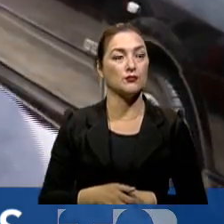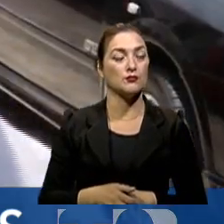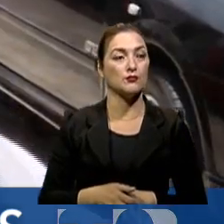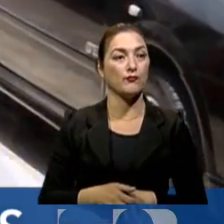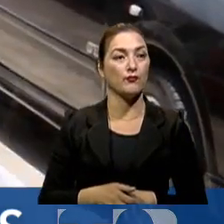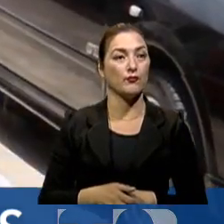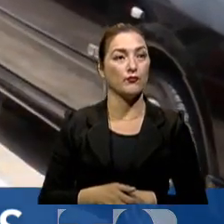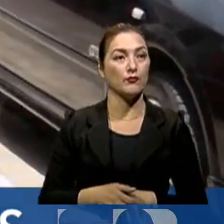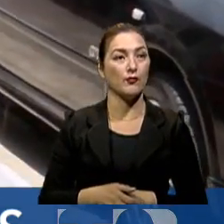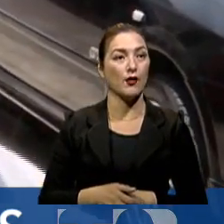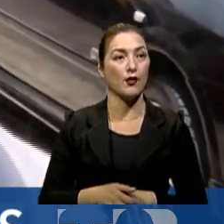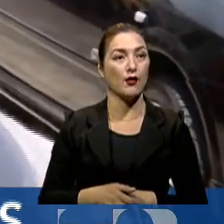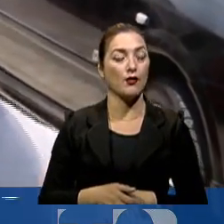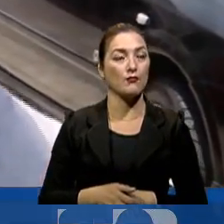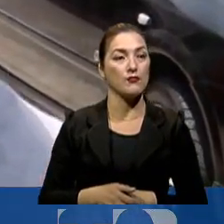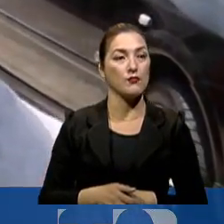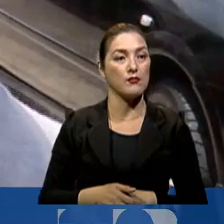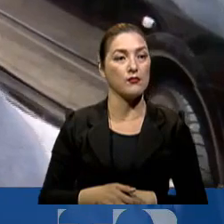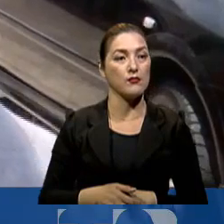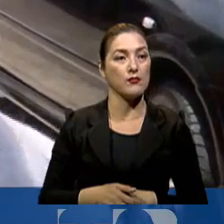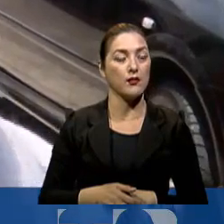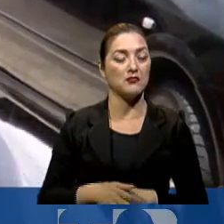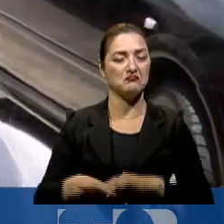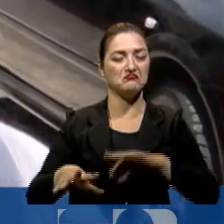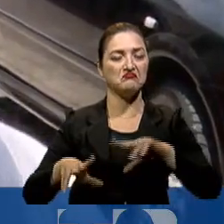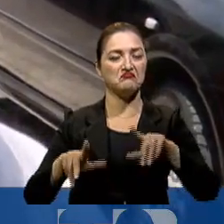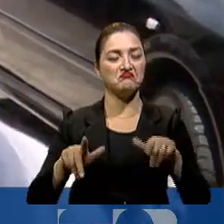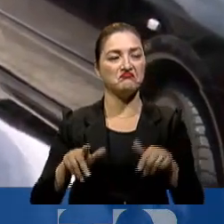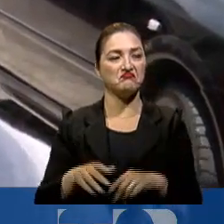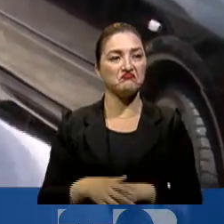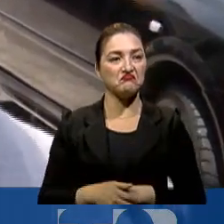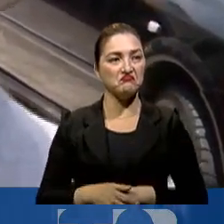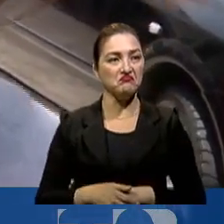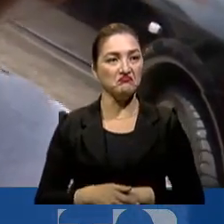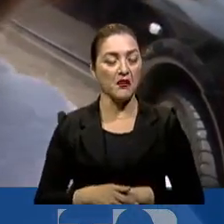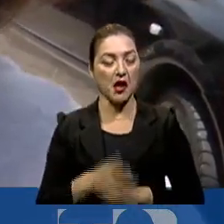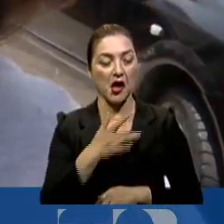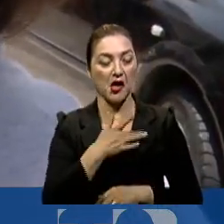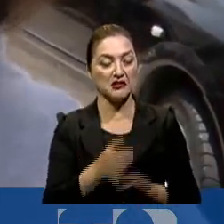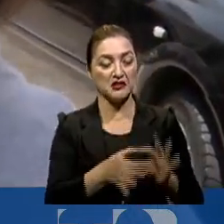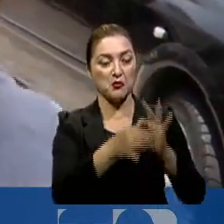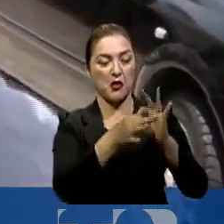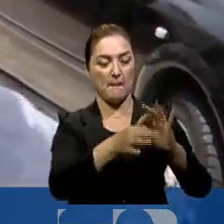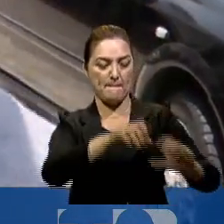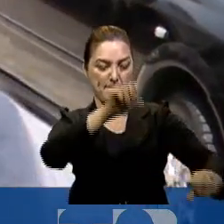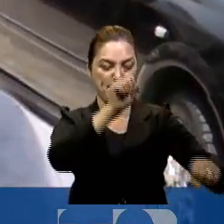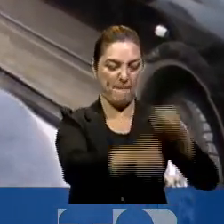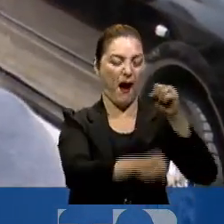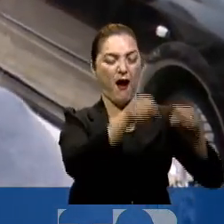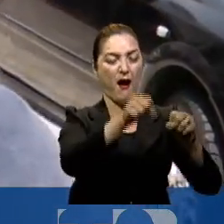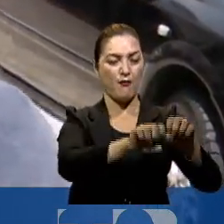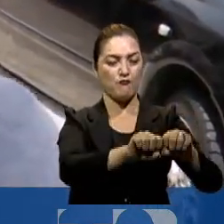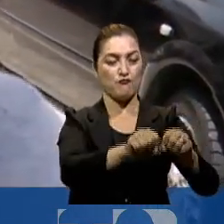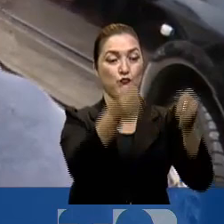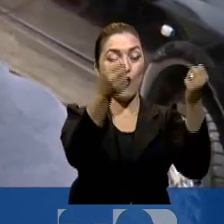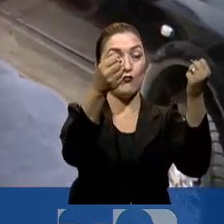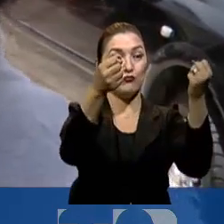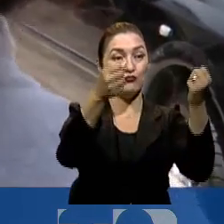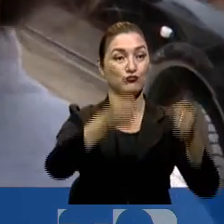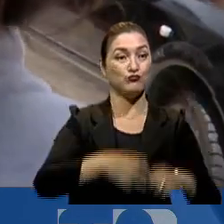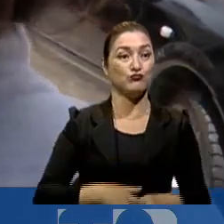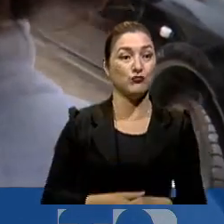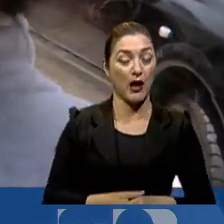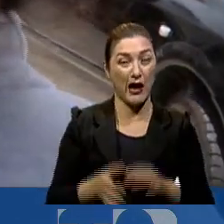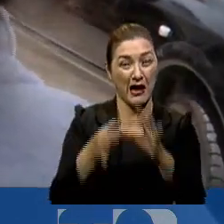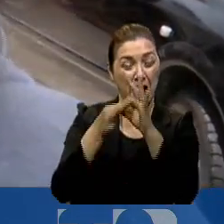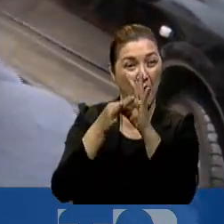Creo que para los ladrones no hay seguridad que ellos puedan romper o no. Está el candado, que no es un candado